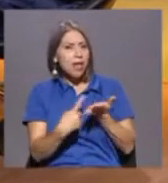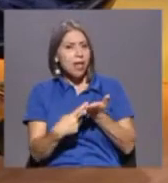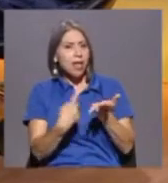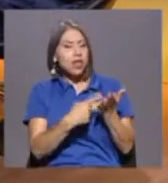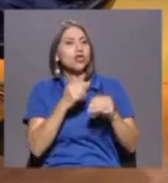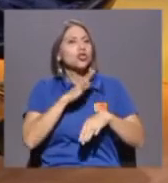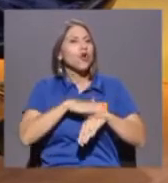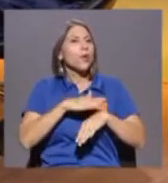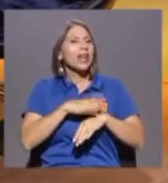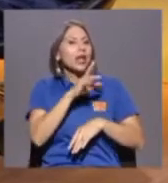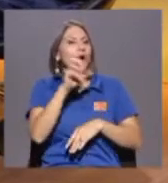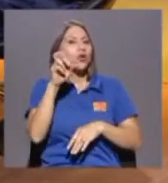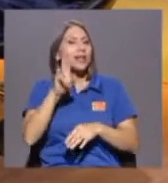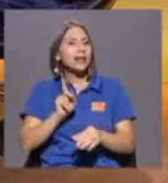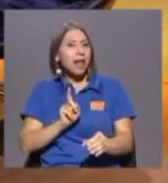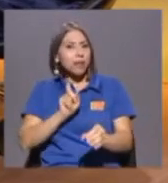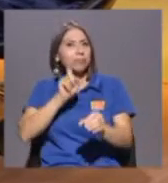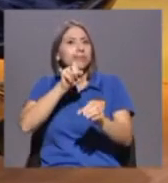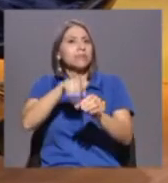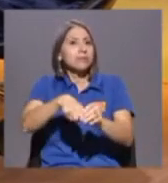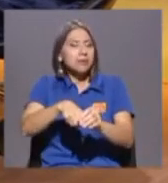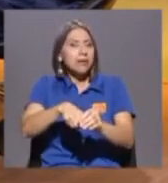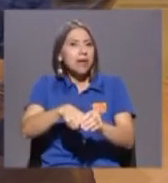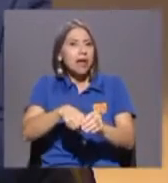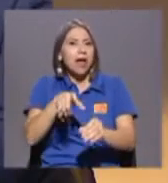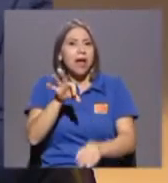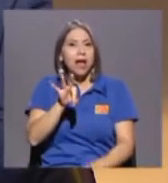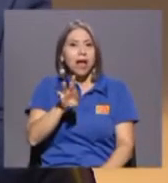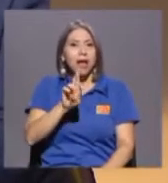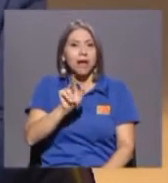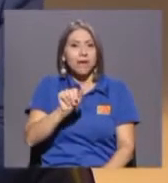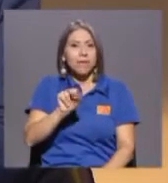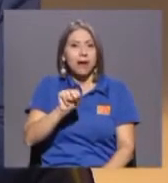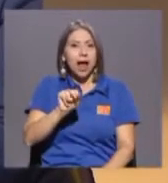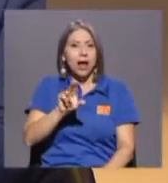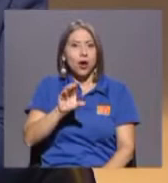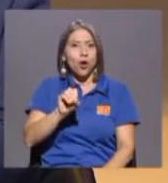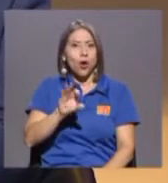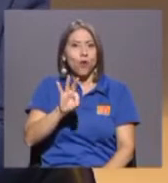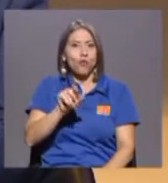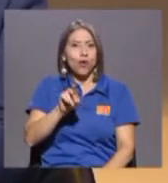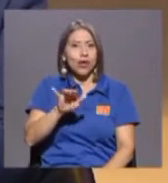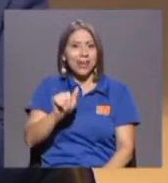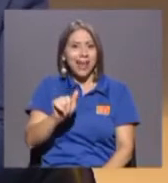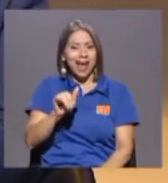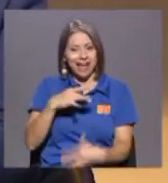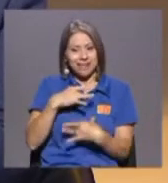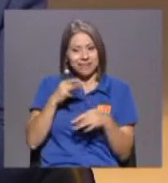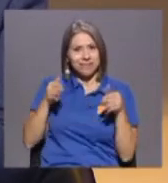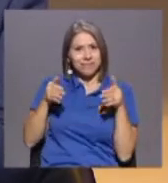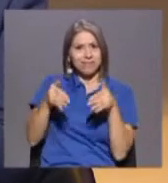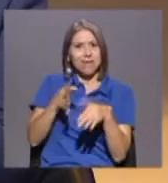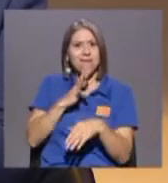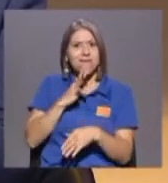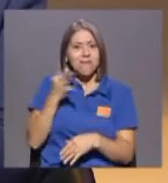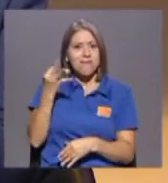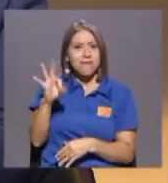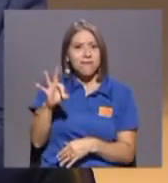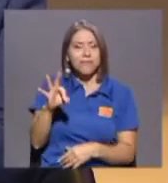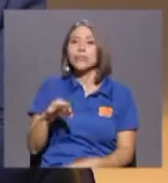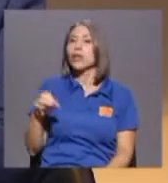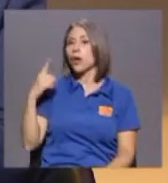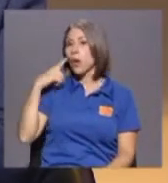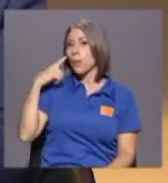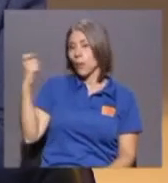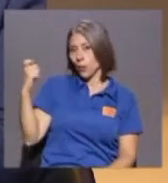la incorporación de Costa Rica a la francofonía. Porque de cierta forma el Ministerio de Relaciones